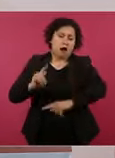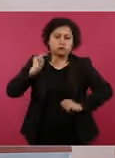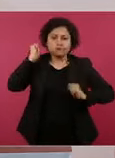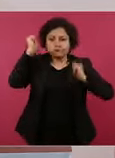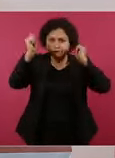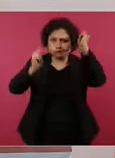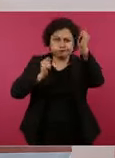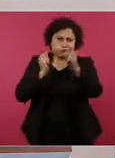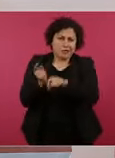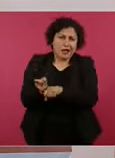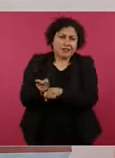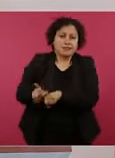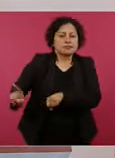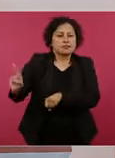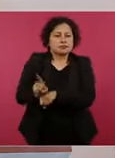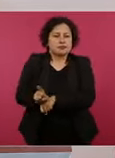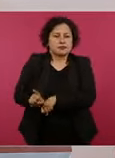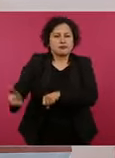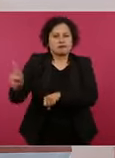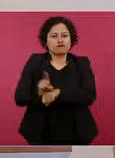todos los días,